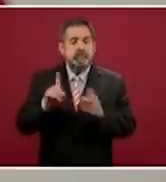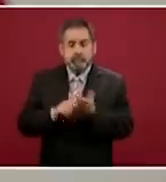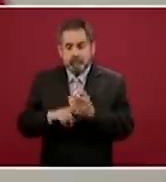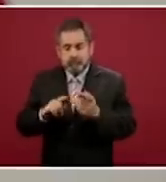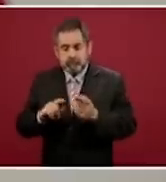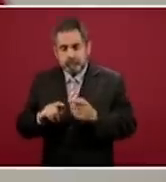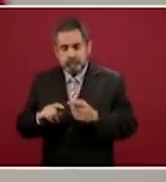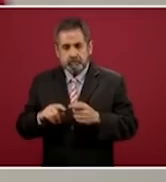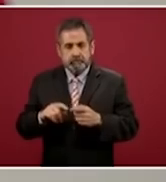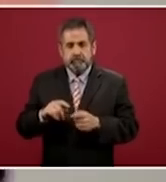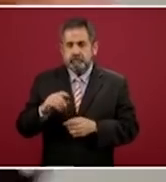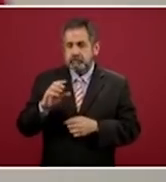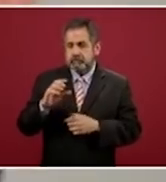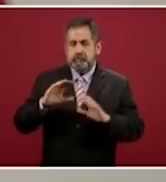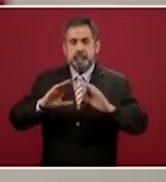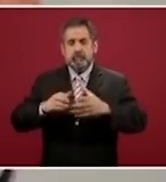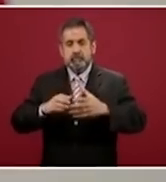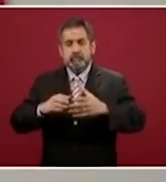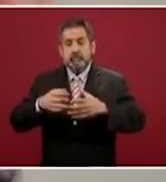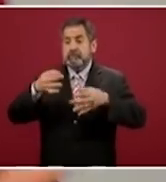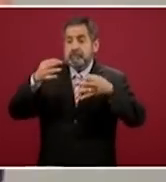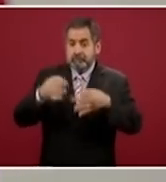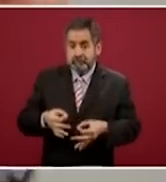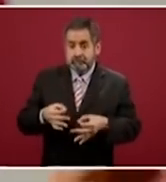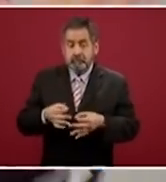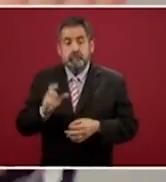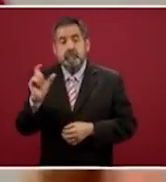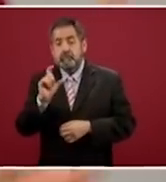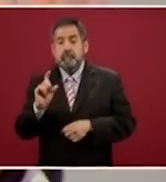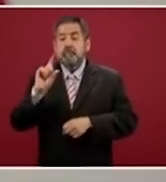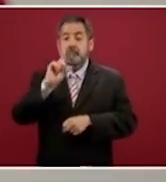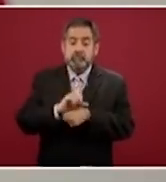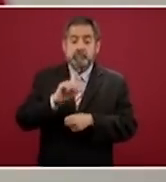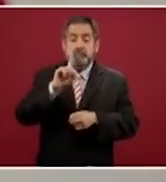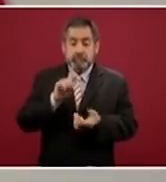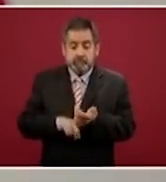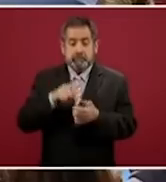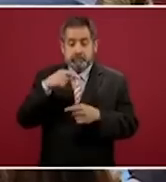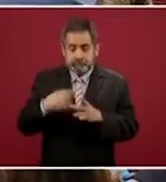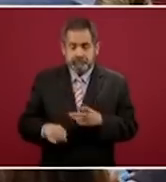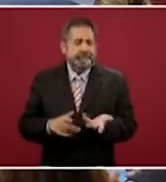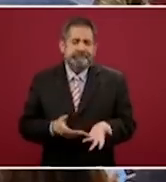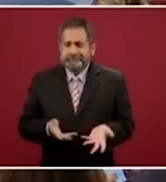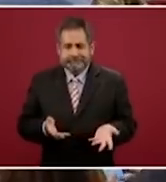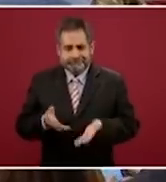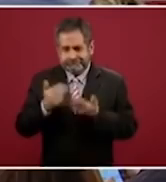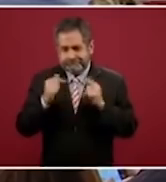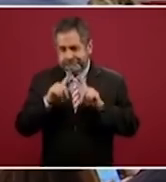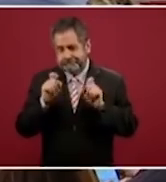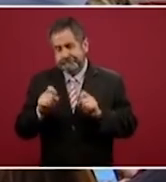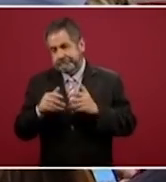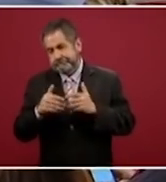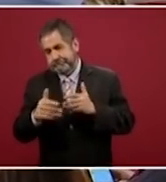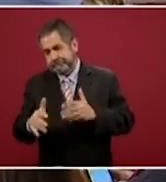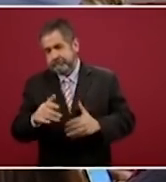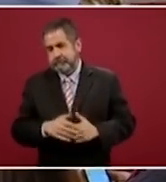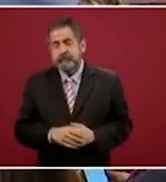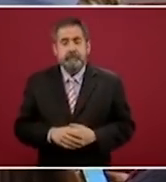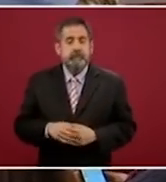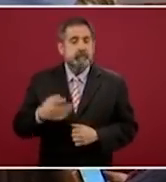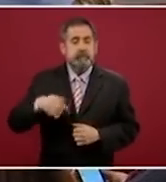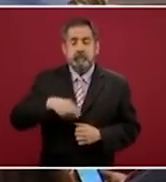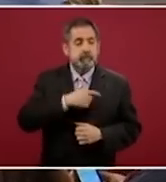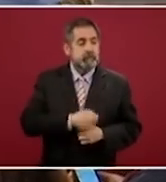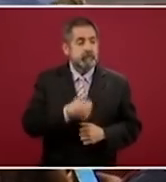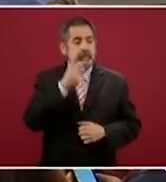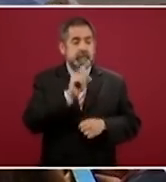transmisión comunitaria, sin que sea obviamente predecible el día específico que suba. Nosotros tuvimos la detección de nuestro primer caso